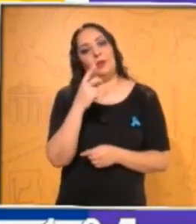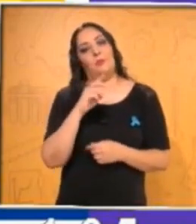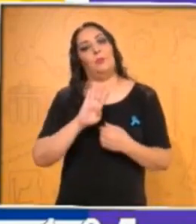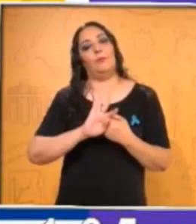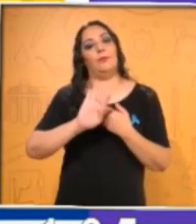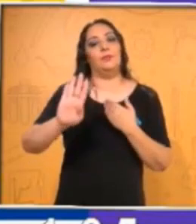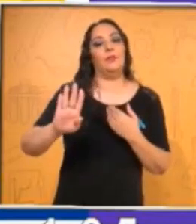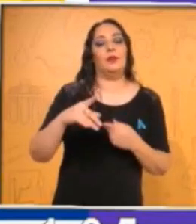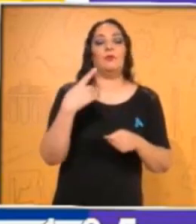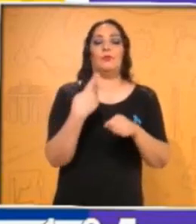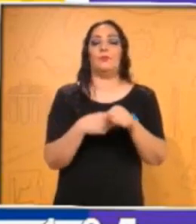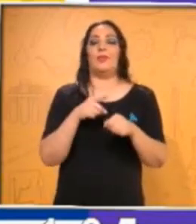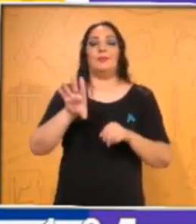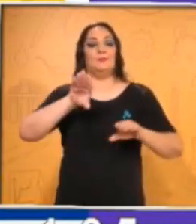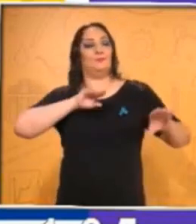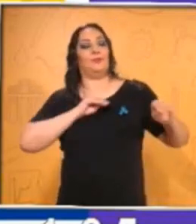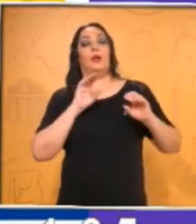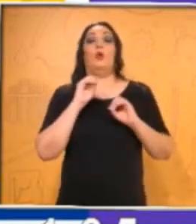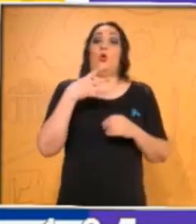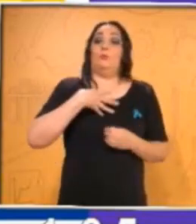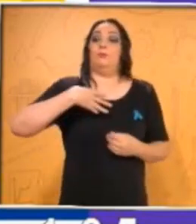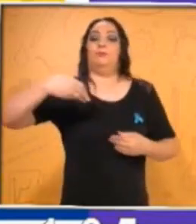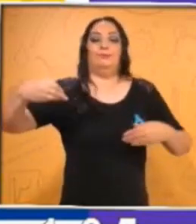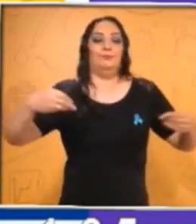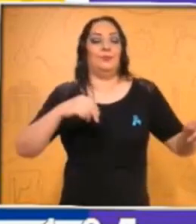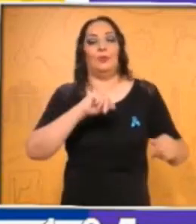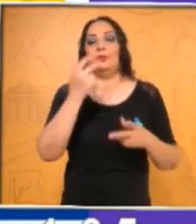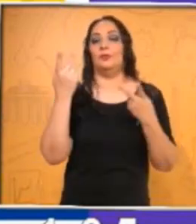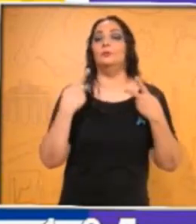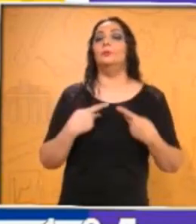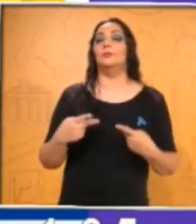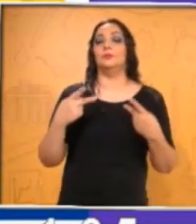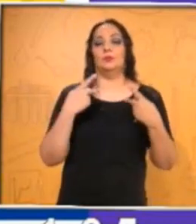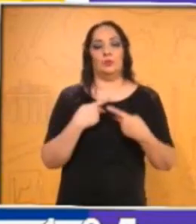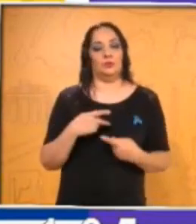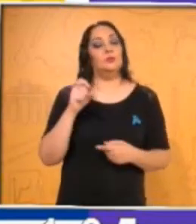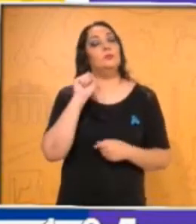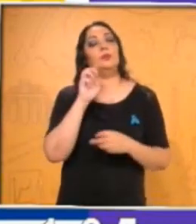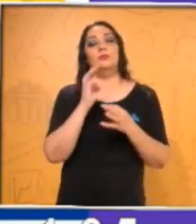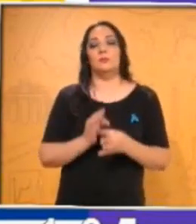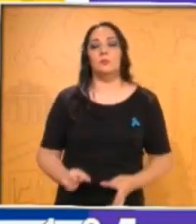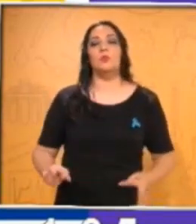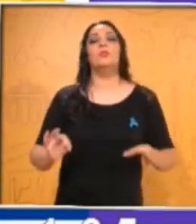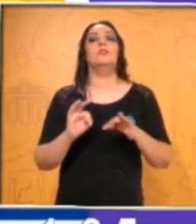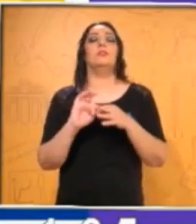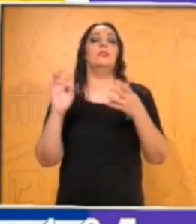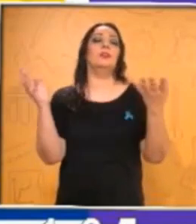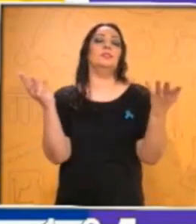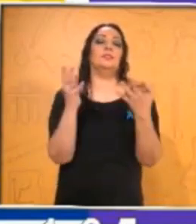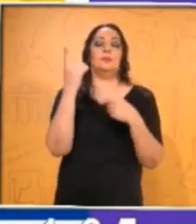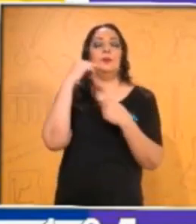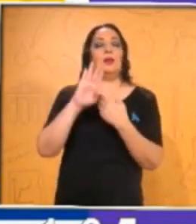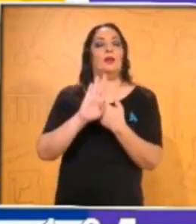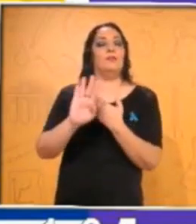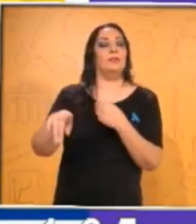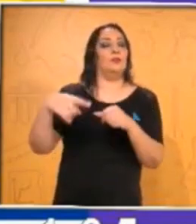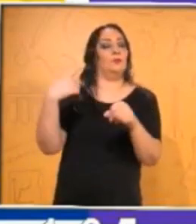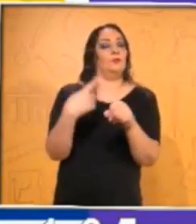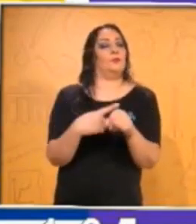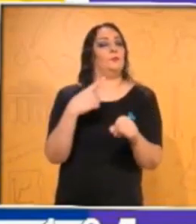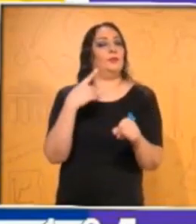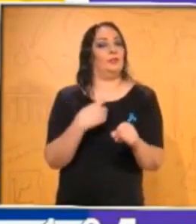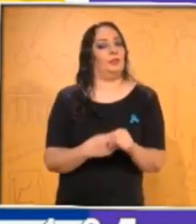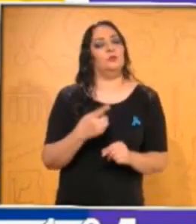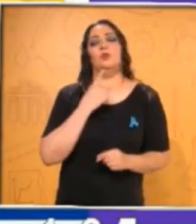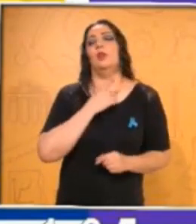enfermedades respiratorias se contagien a otras personas. Es muy importante, niños, que las lleven a cabo para prevenir cualquier enfermedad, no nada más